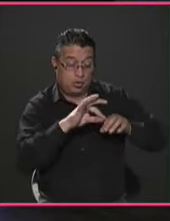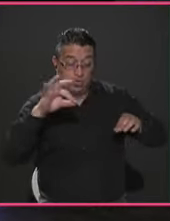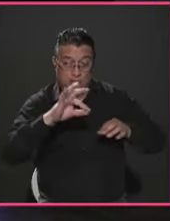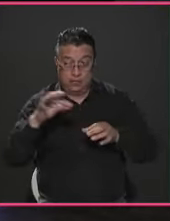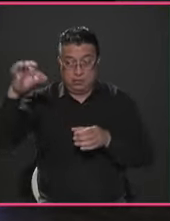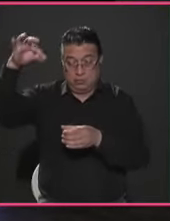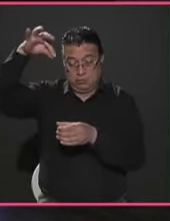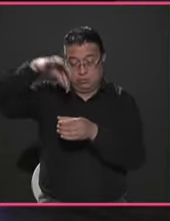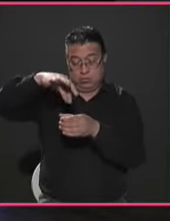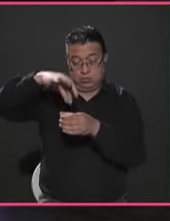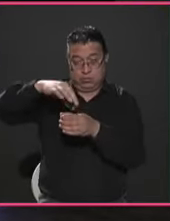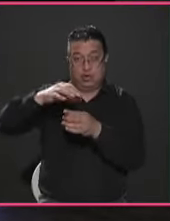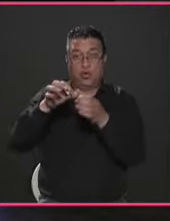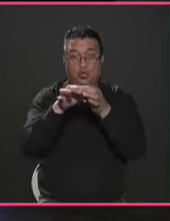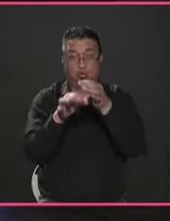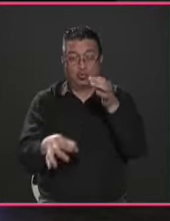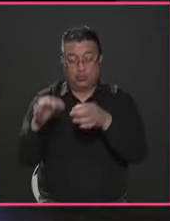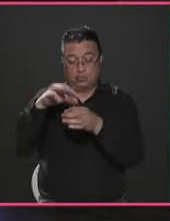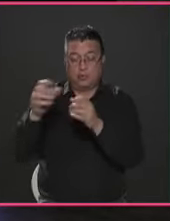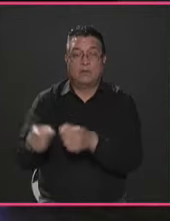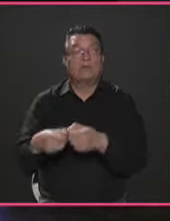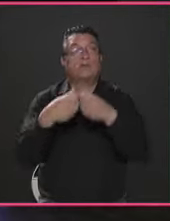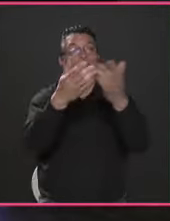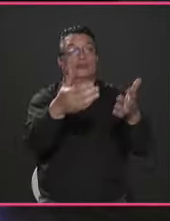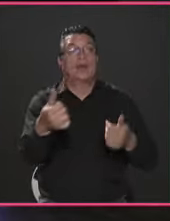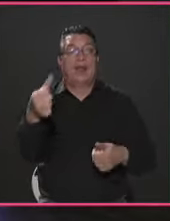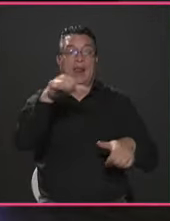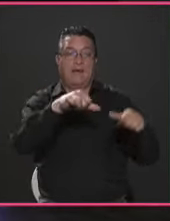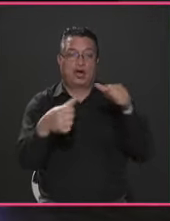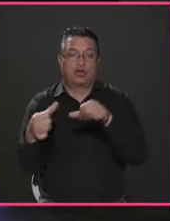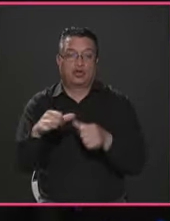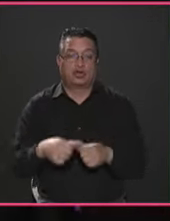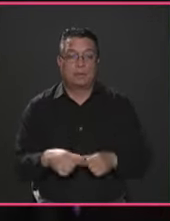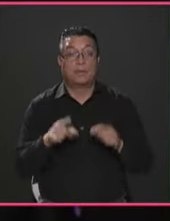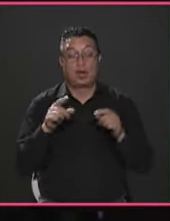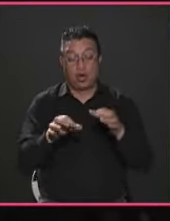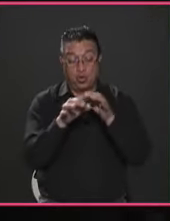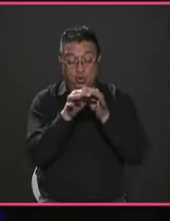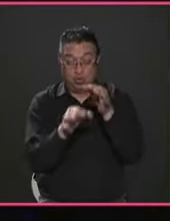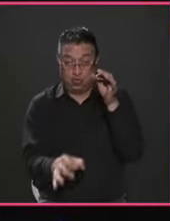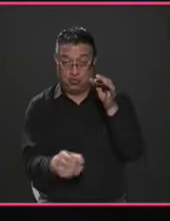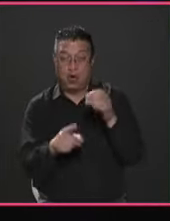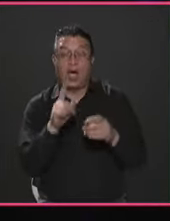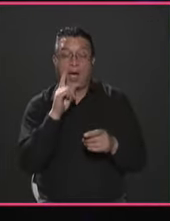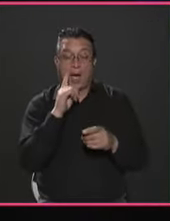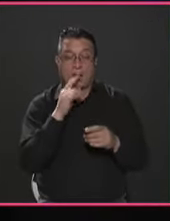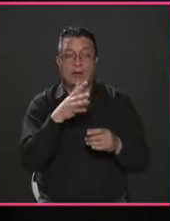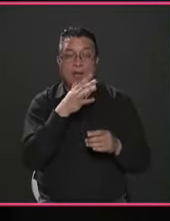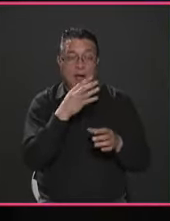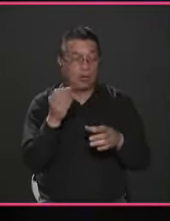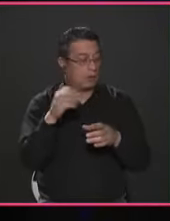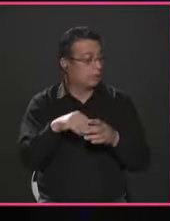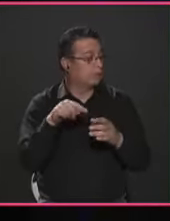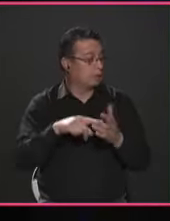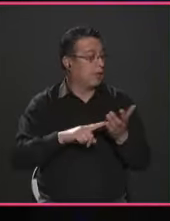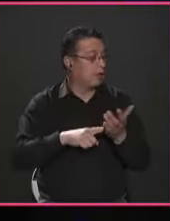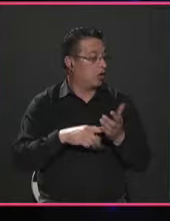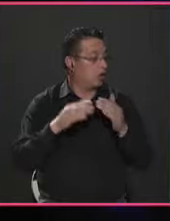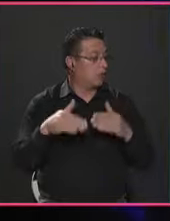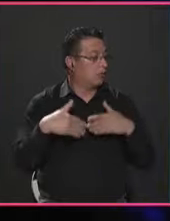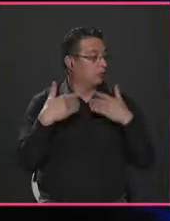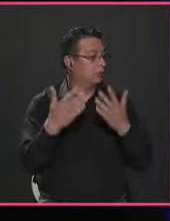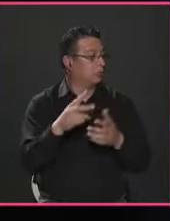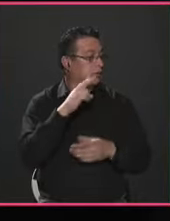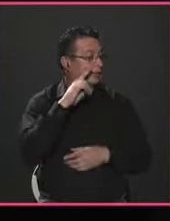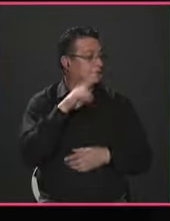queda dentro del tubo Y eso vuelve al laboratorio la el tubo además tiene un líquido con una tecnología que Permite el transporte sin